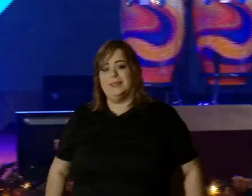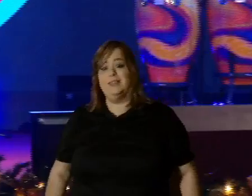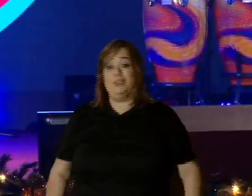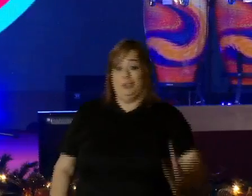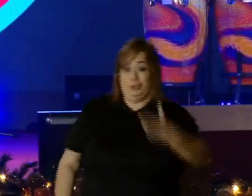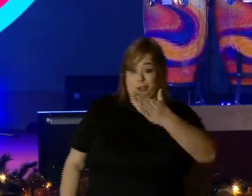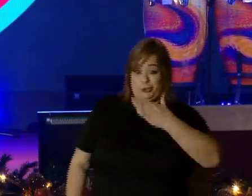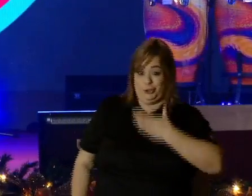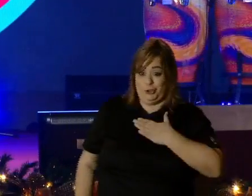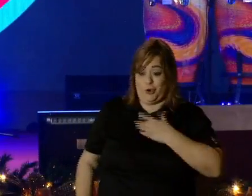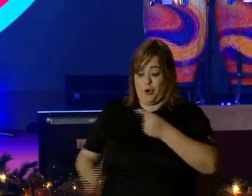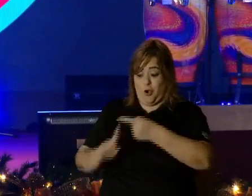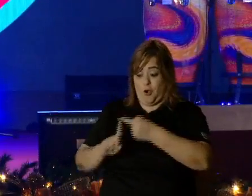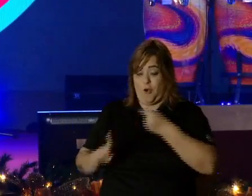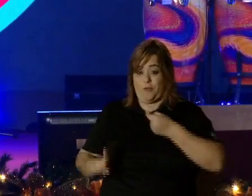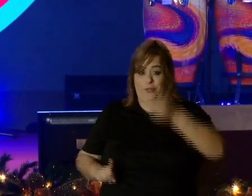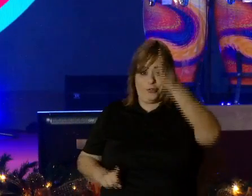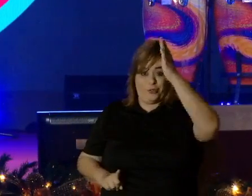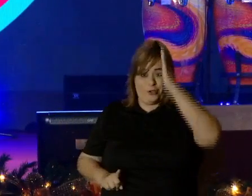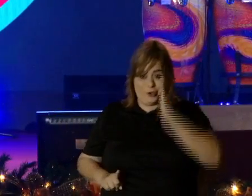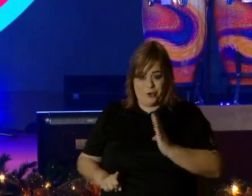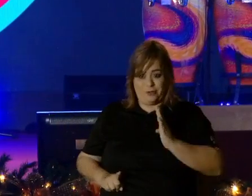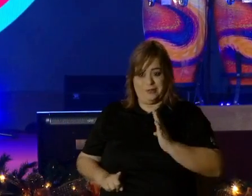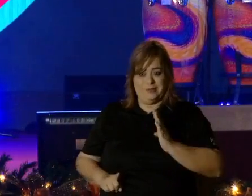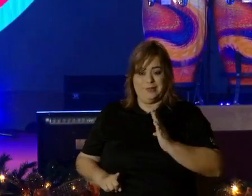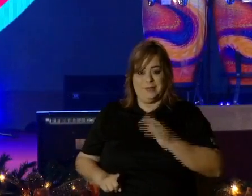vamos, fuerte, alto y claro.